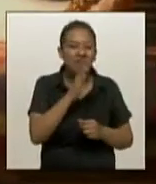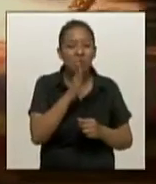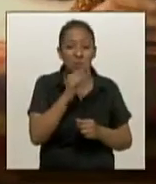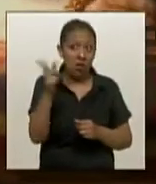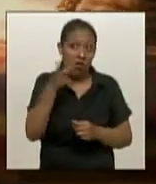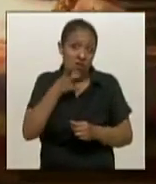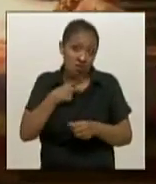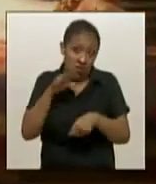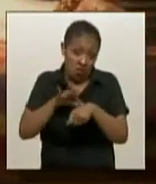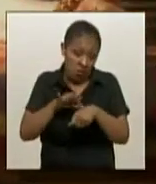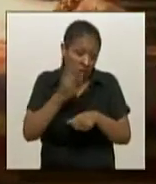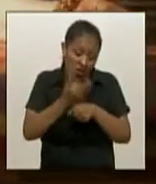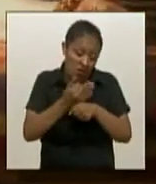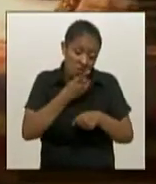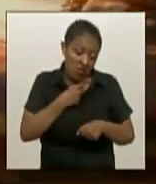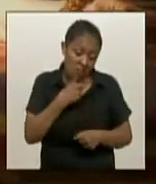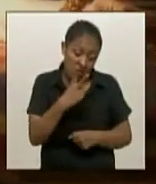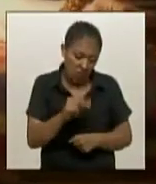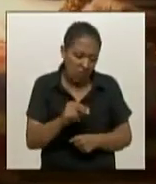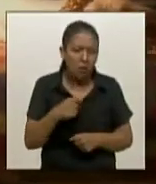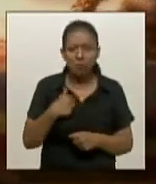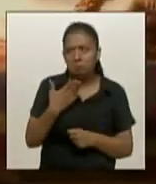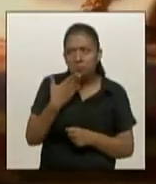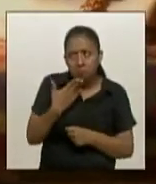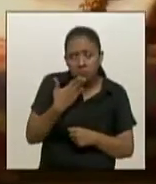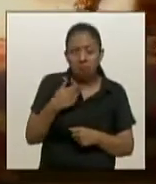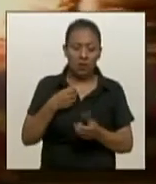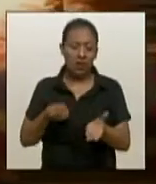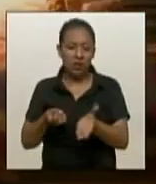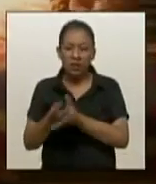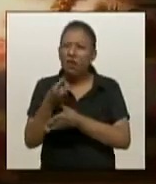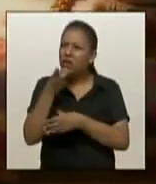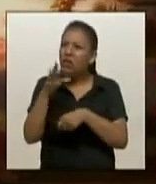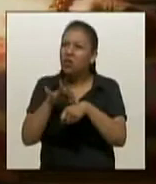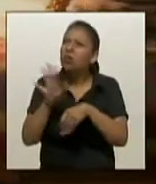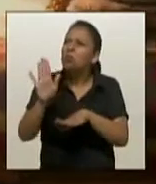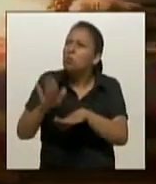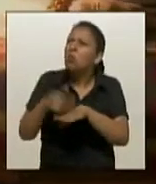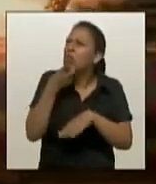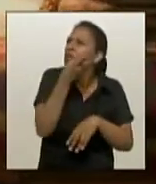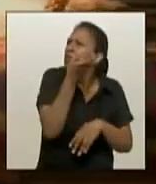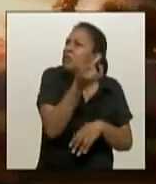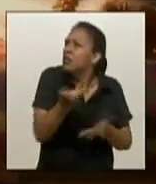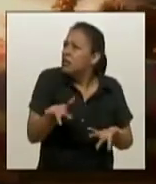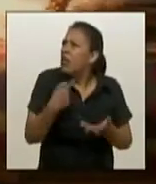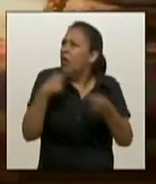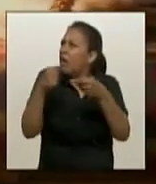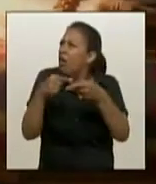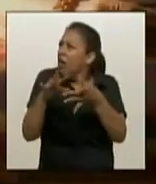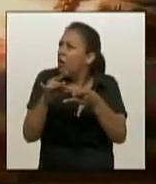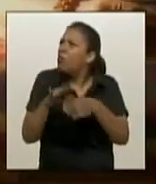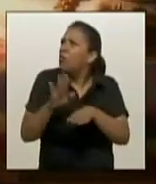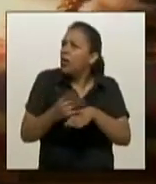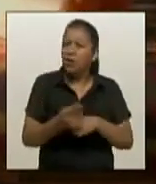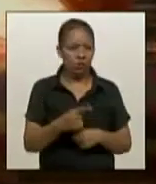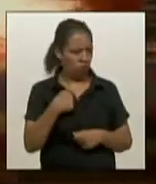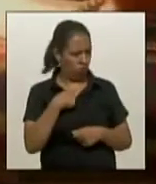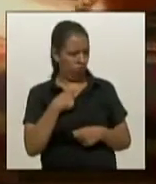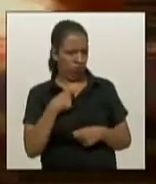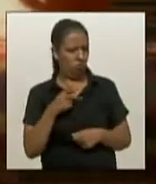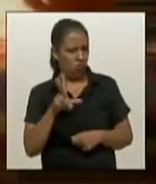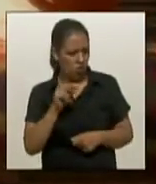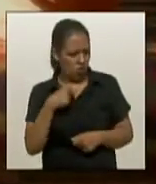me diga, porque ahorita ya me dijo, está bien. Yo salgo y le digo al doctor, oye, ¿por qué le dijiste eso y esto a la...? No, dice,